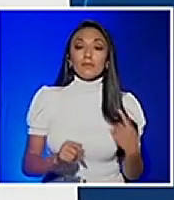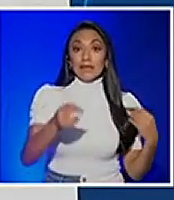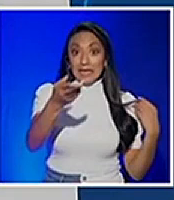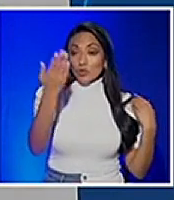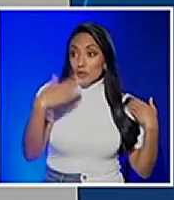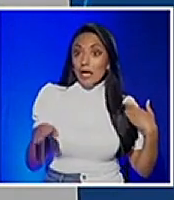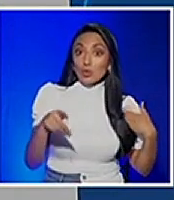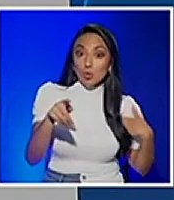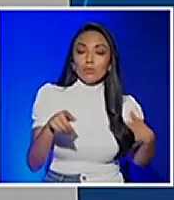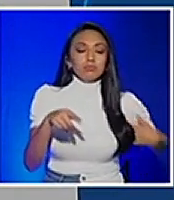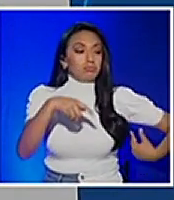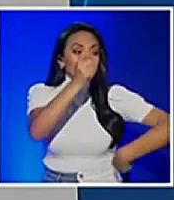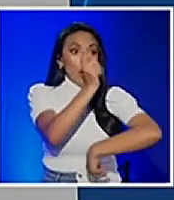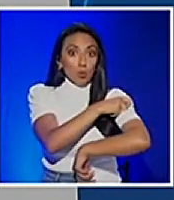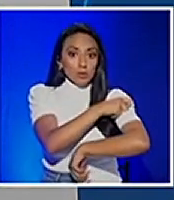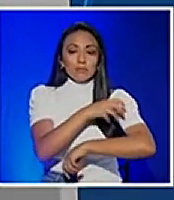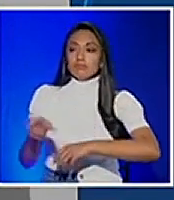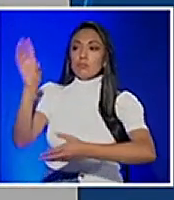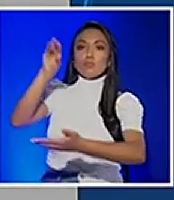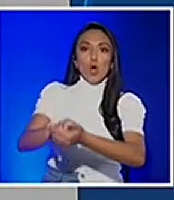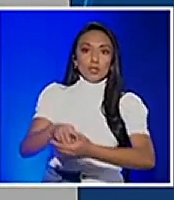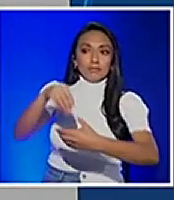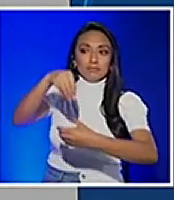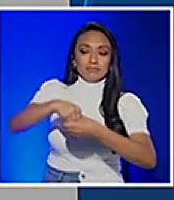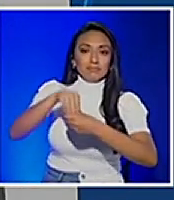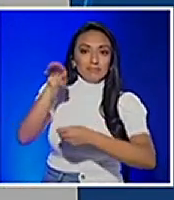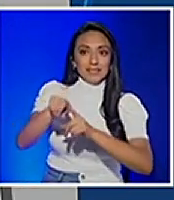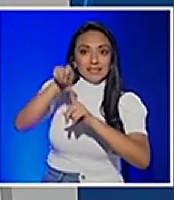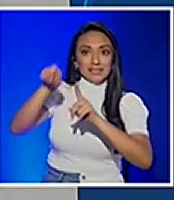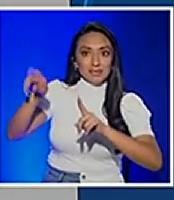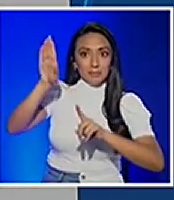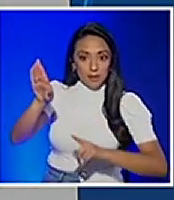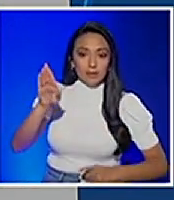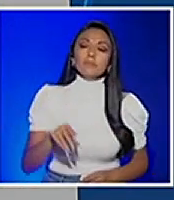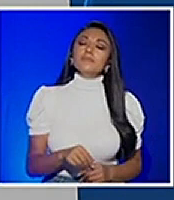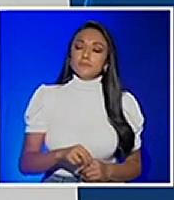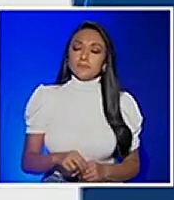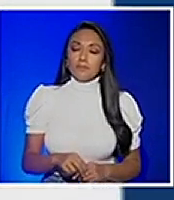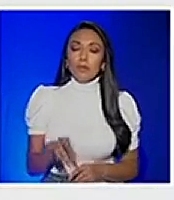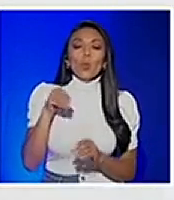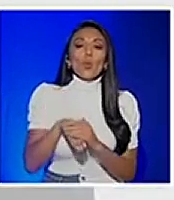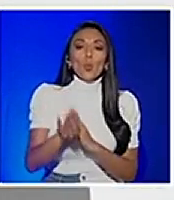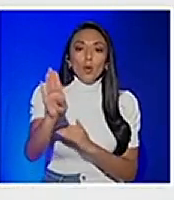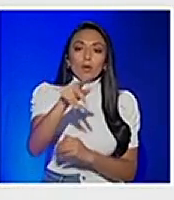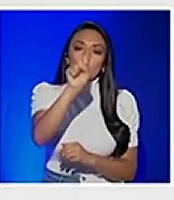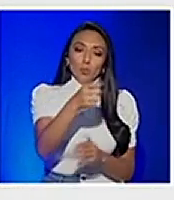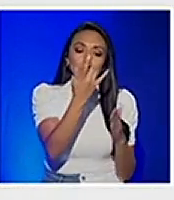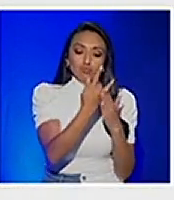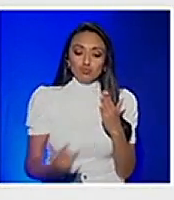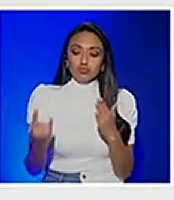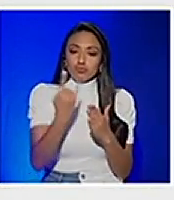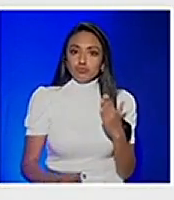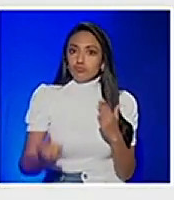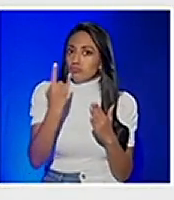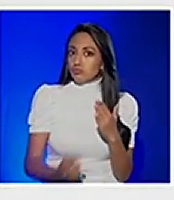información pasa al registro, pasa a la validación y luego pasa al sistema. Por ello es que se pueden descargar a partir de los 15